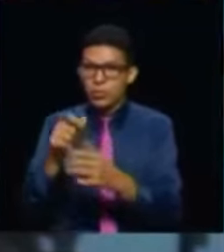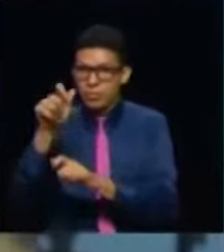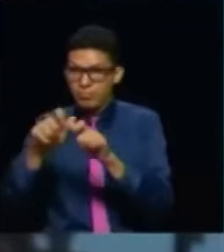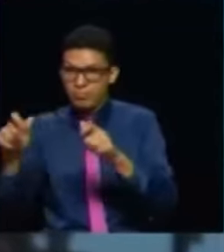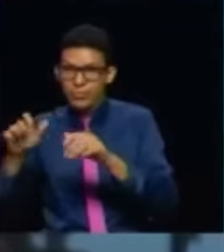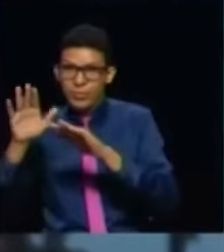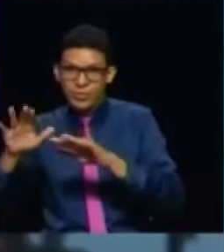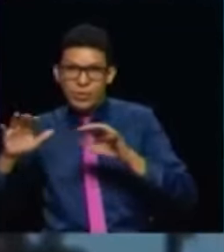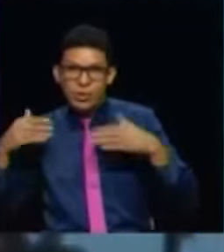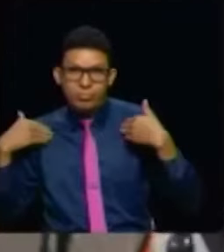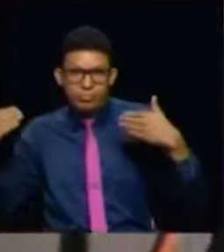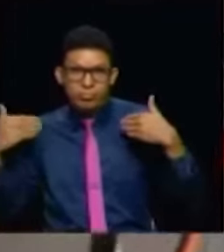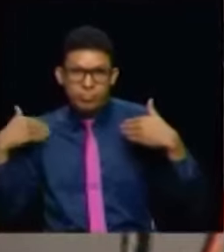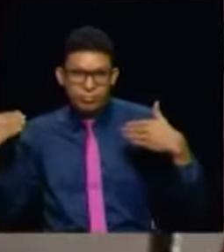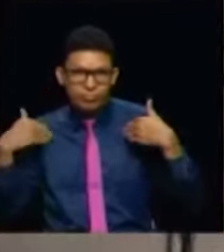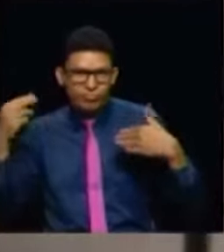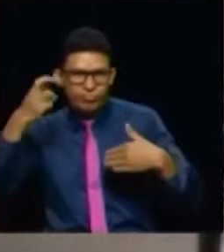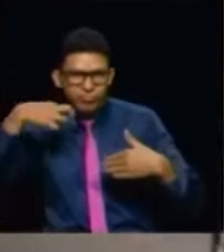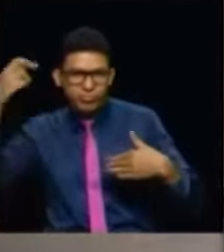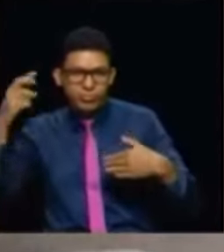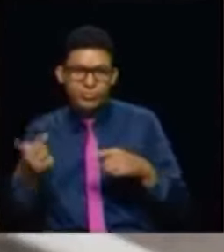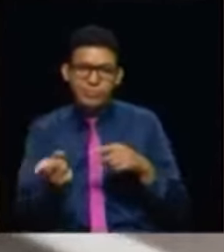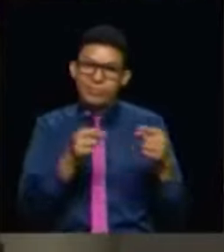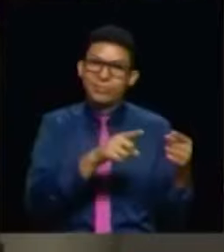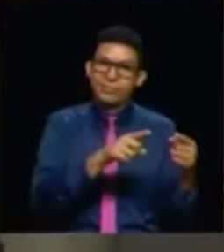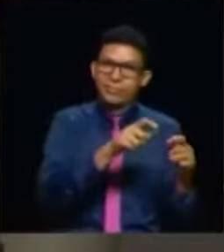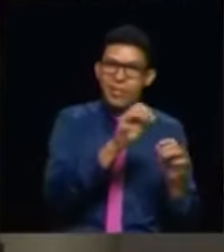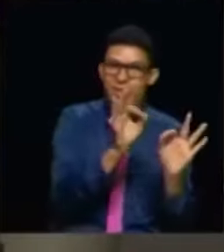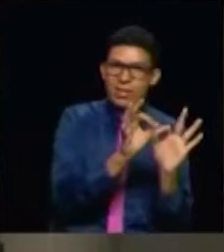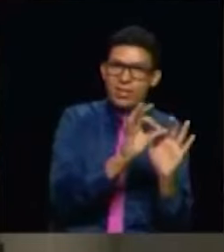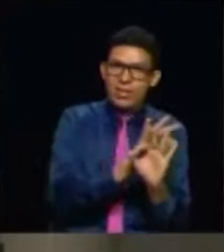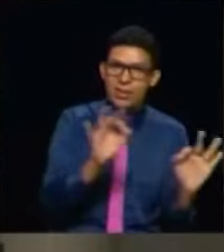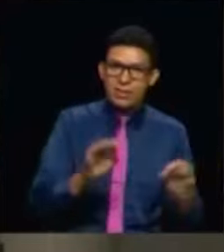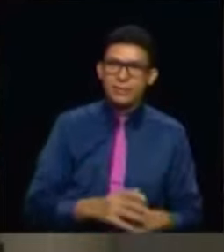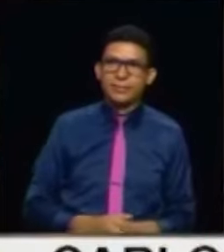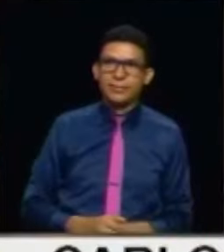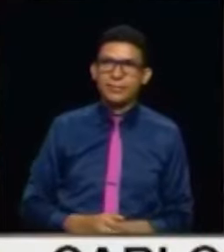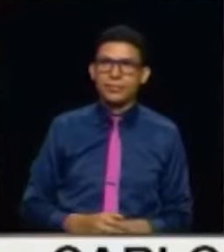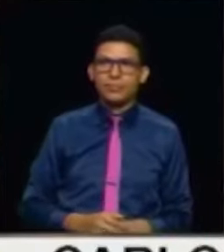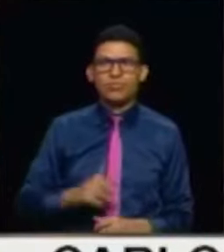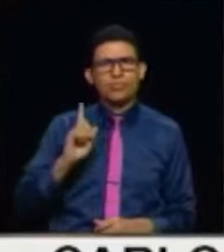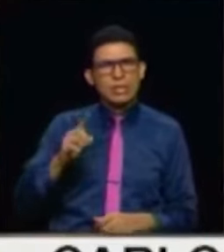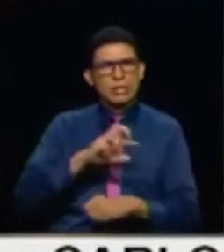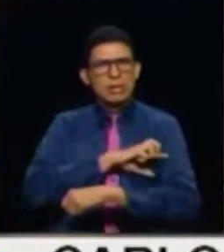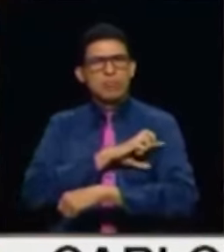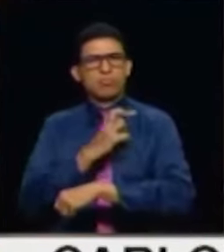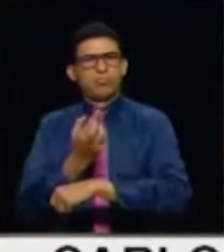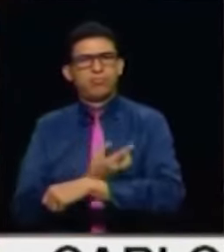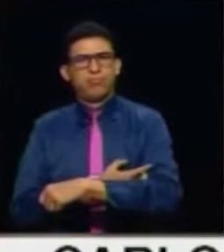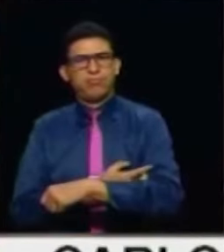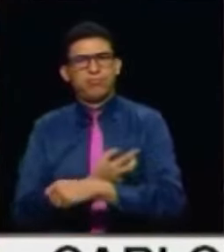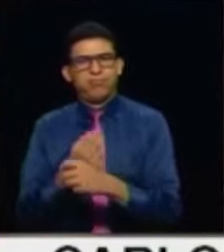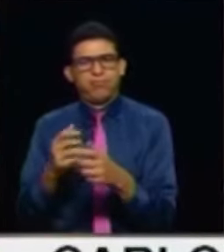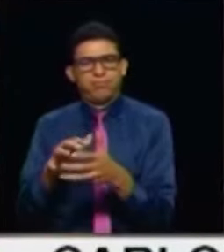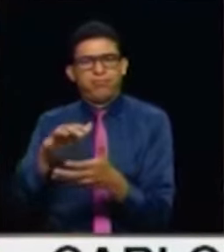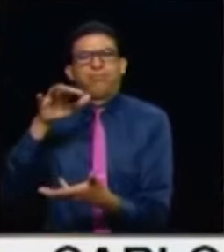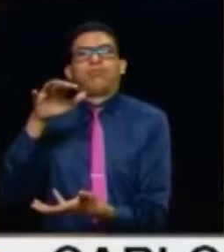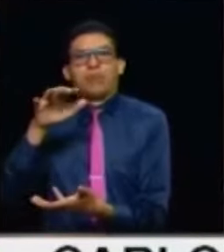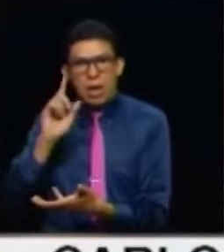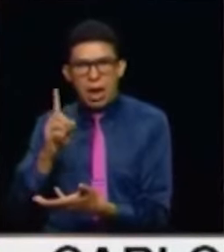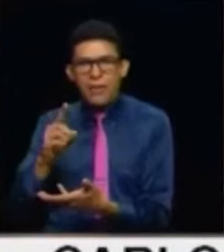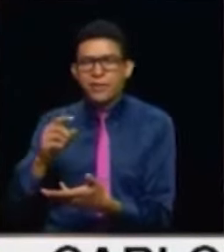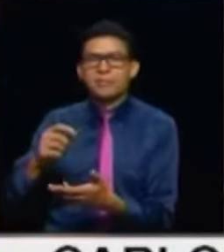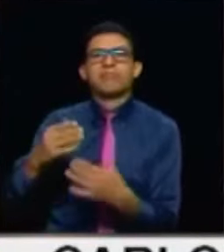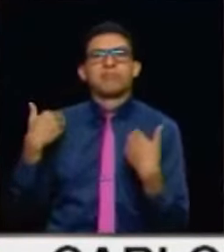con actividad física de alto rendimiento y los que no. Hay suplementos dietarios muy ricos en proteínas para personas que hagan actividad